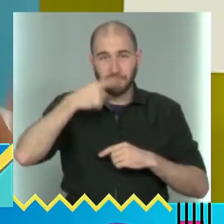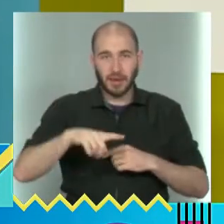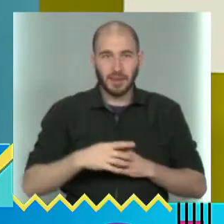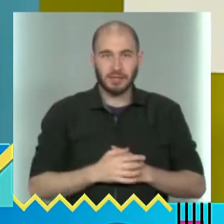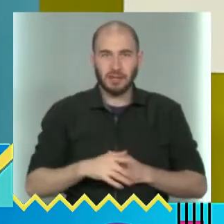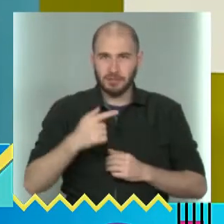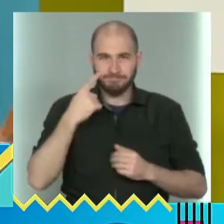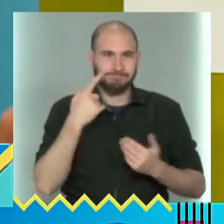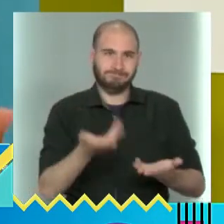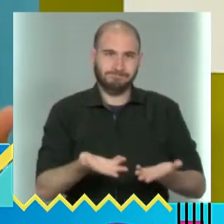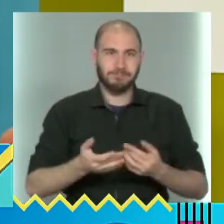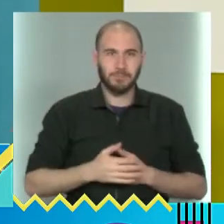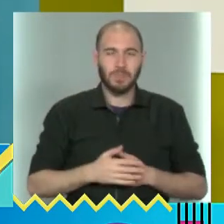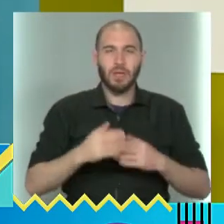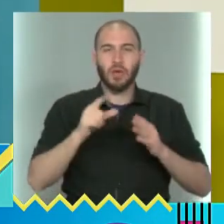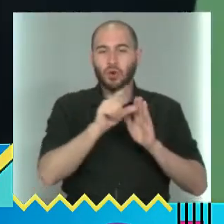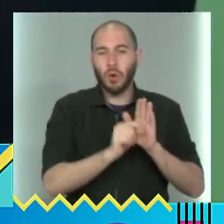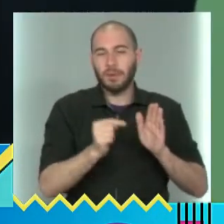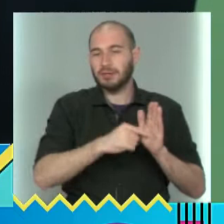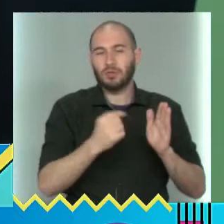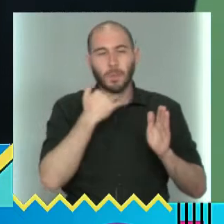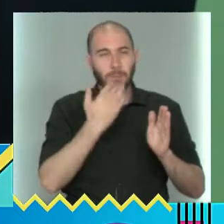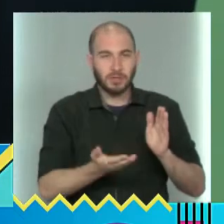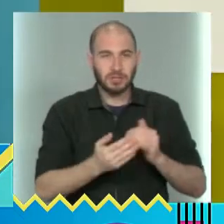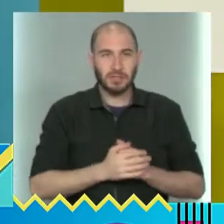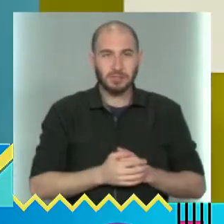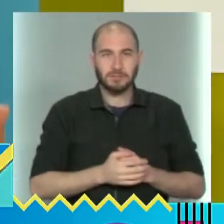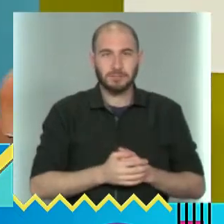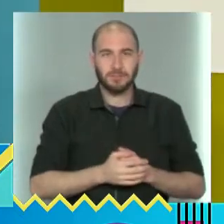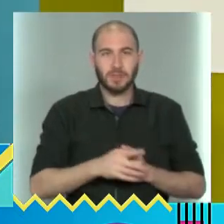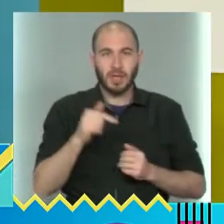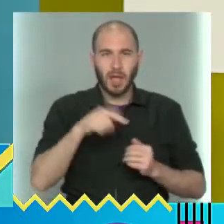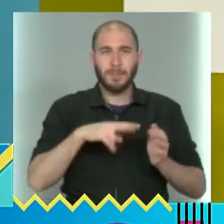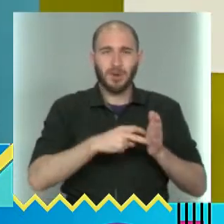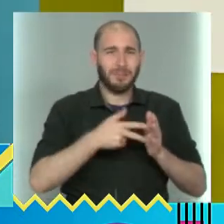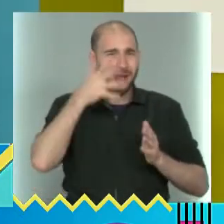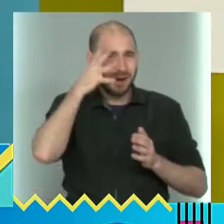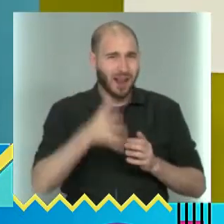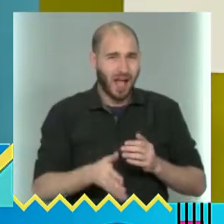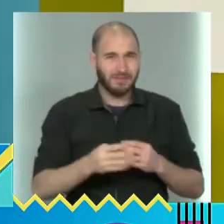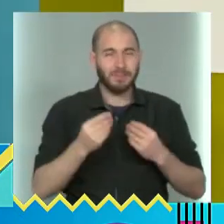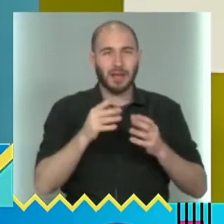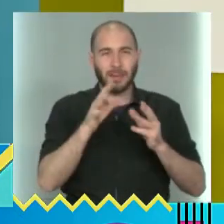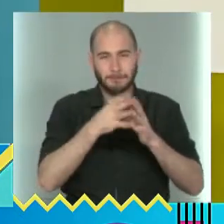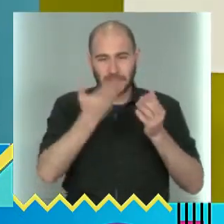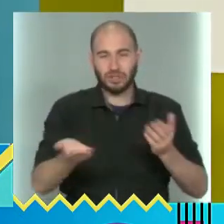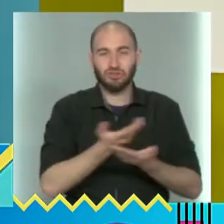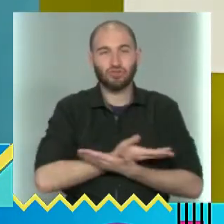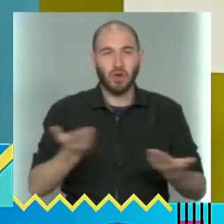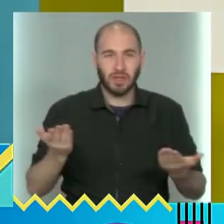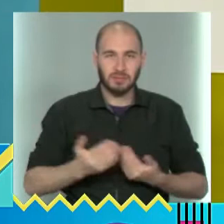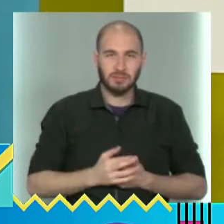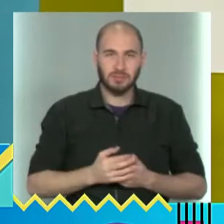ya las estamos viendo, ¿no? No importa el número en sí mismo, ya sí, de por sí, tienen consecuencias muy grandes para la humanidad, sí, en este